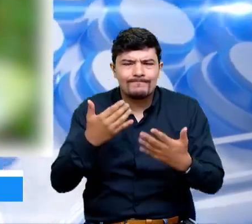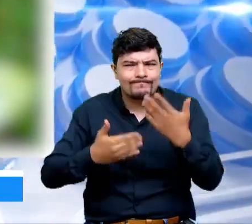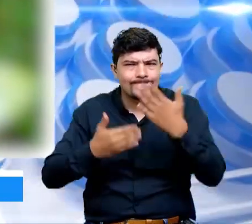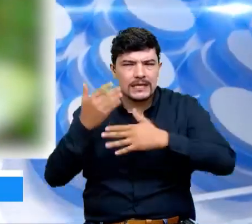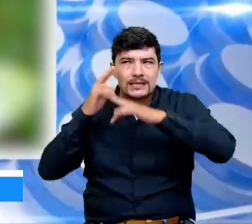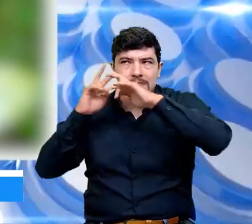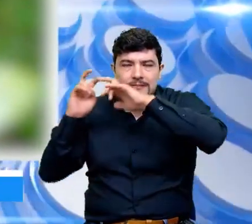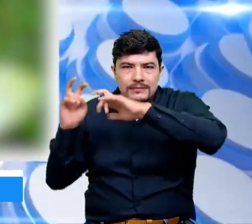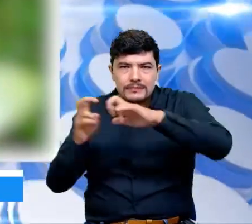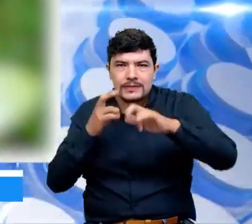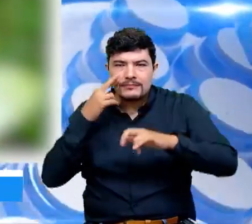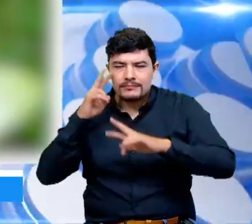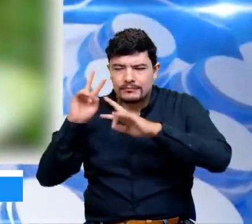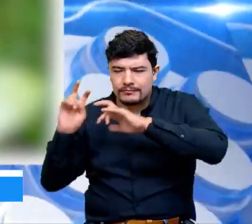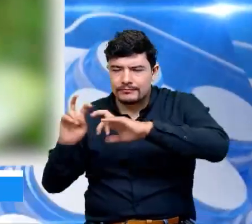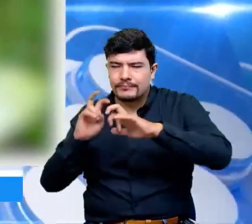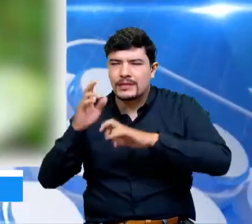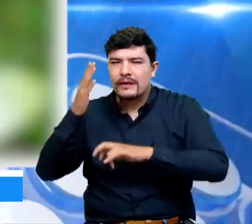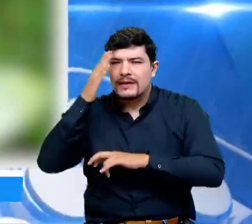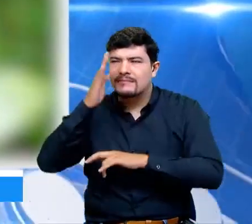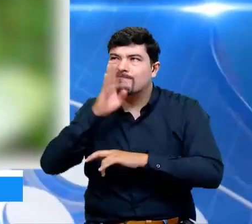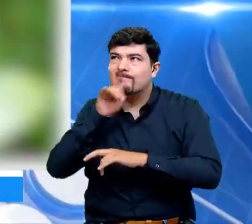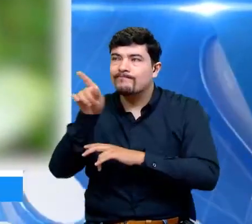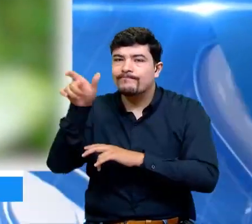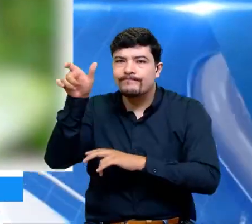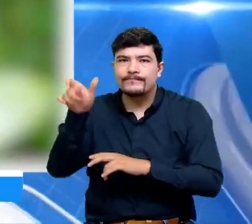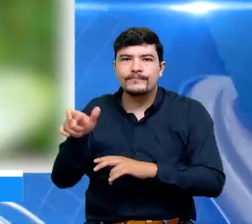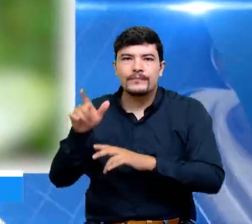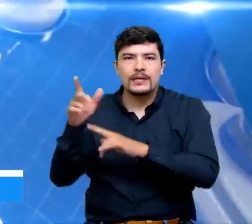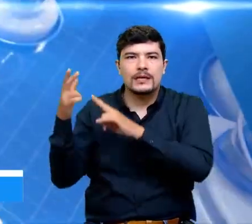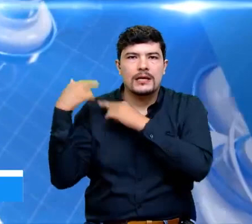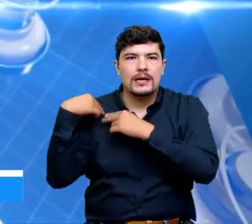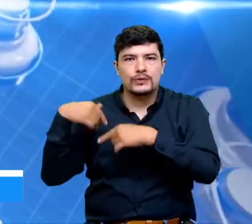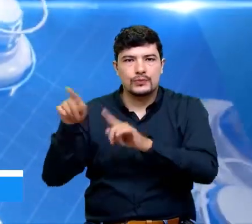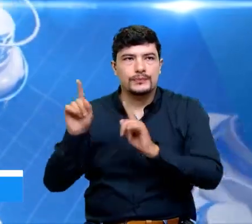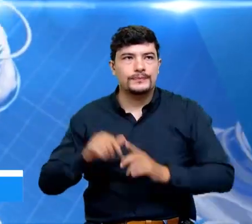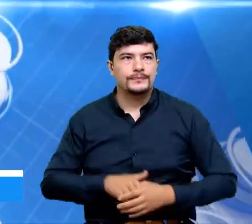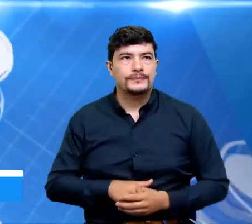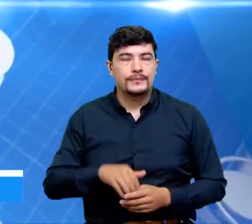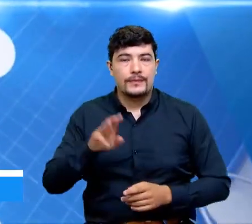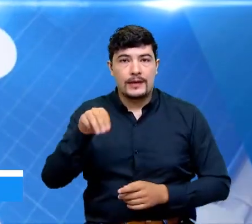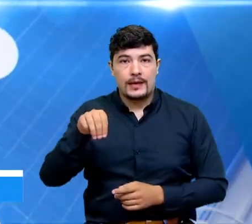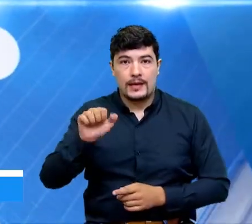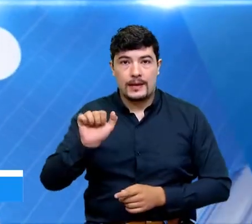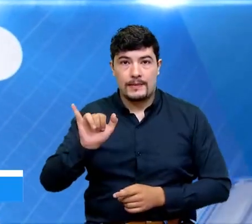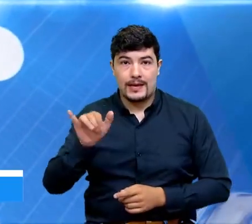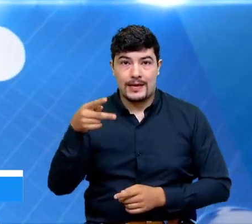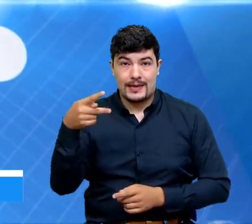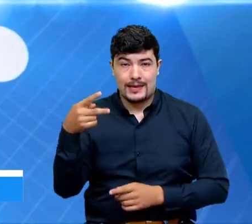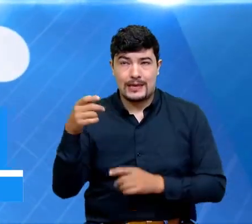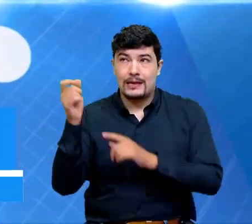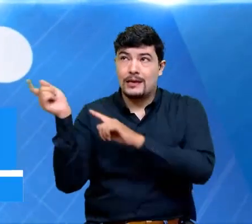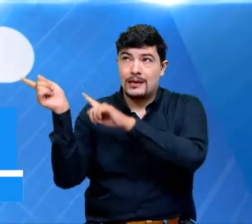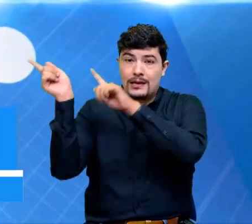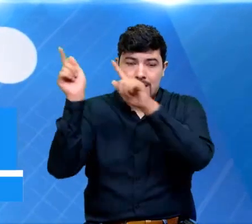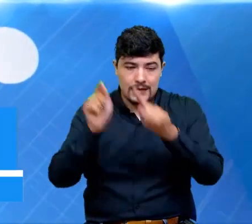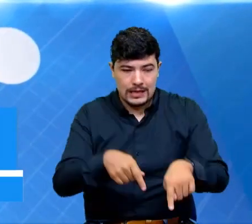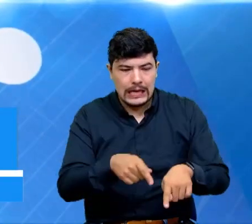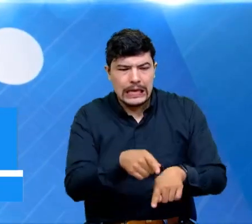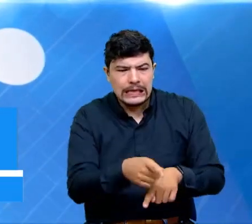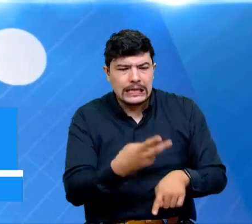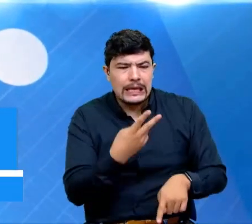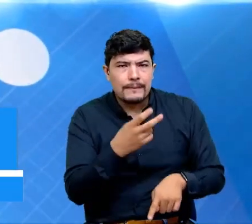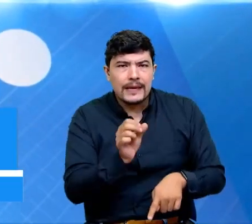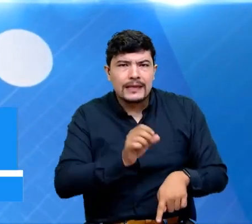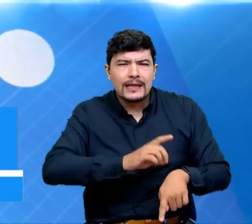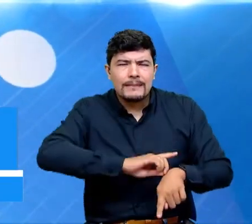Esta es la última fotografía que le fue tomada a Mai, un perro que permaneció durante 20 minutos sobre el asfalto, sin fuerzas para